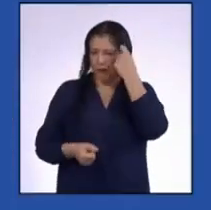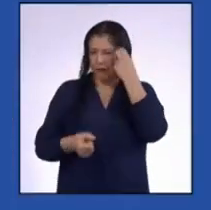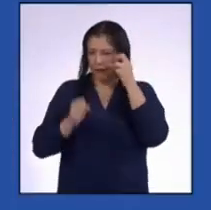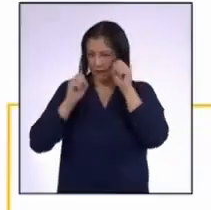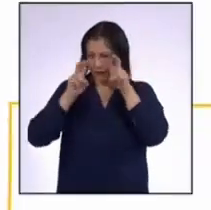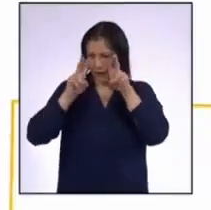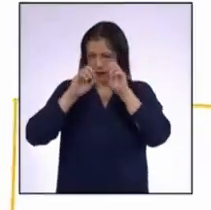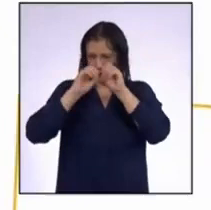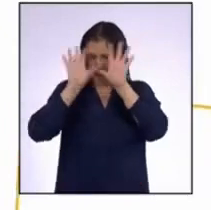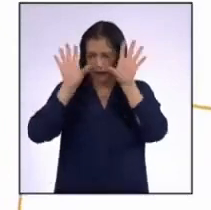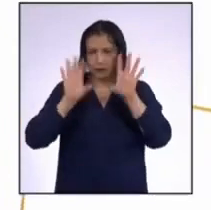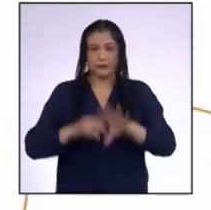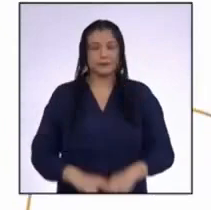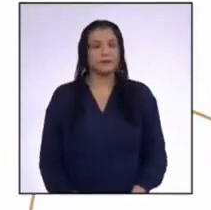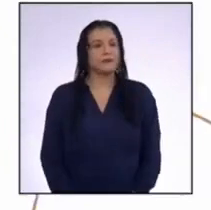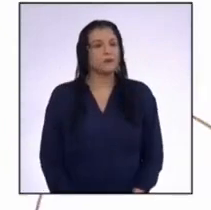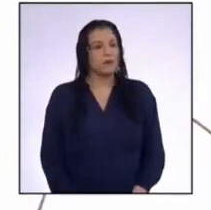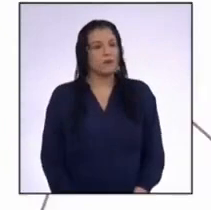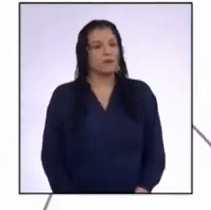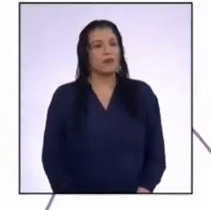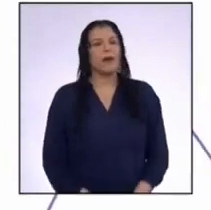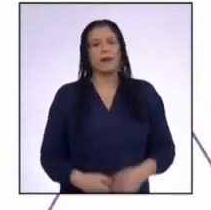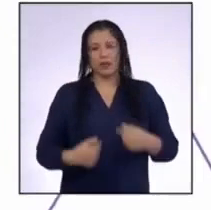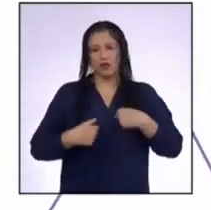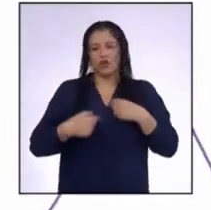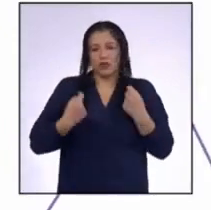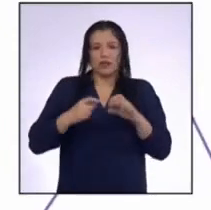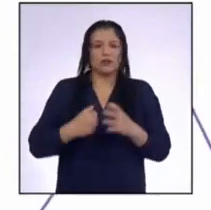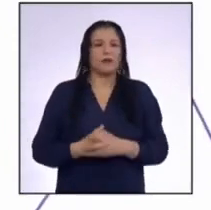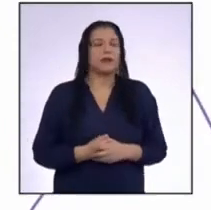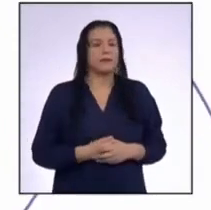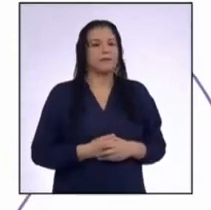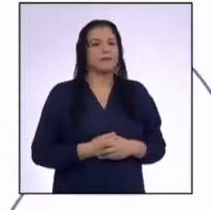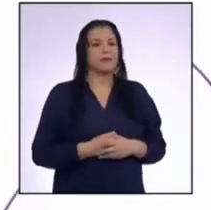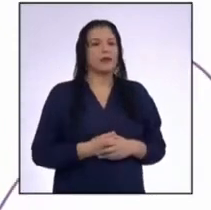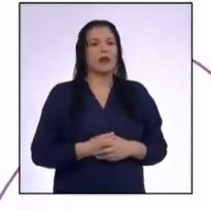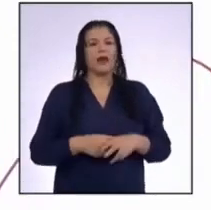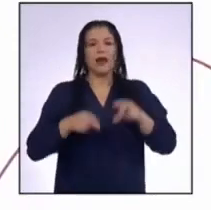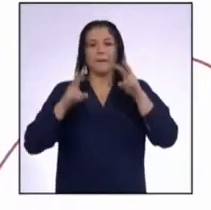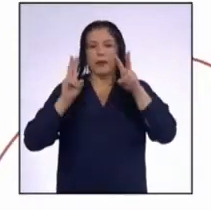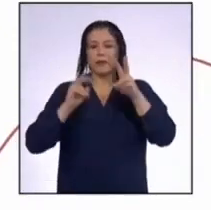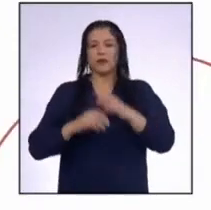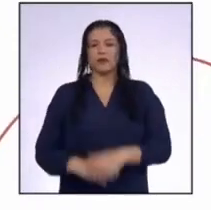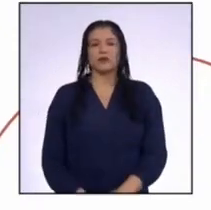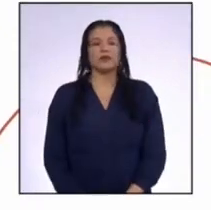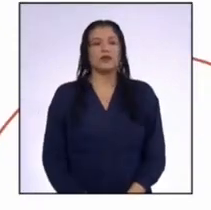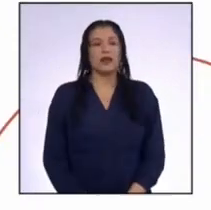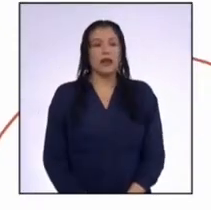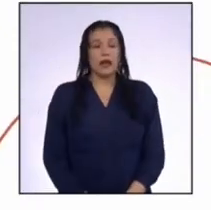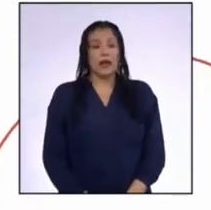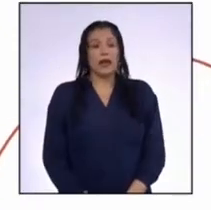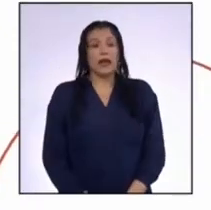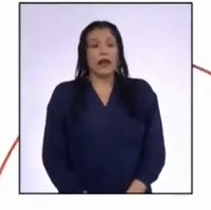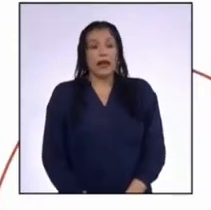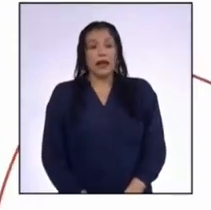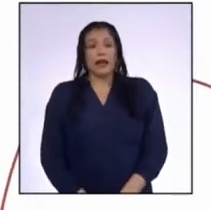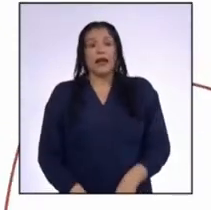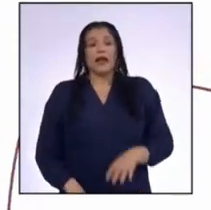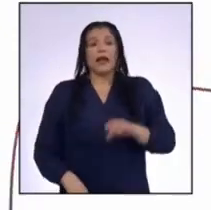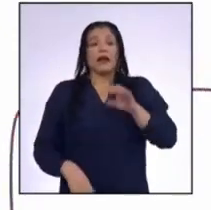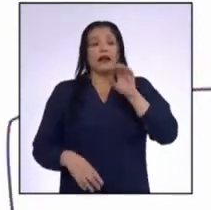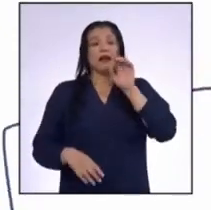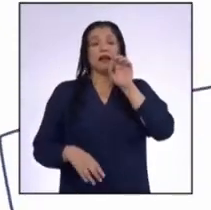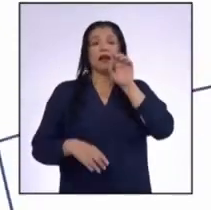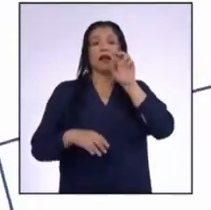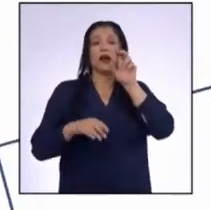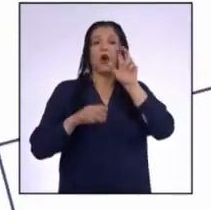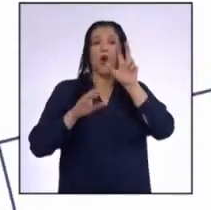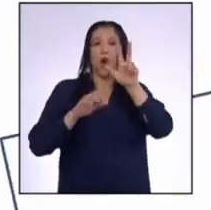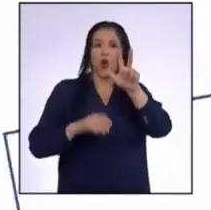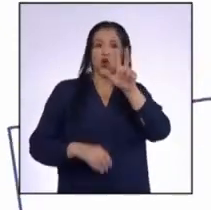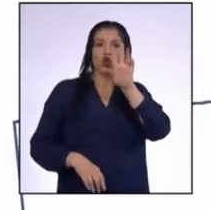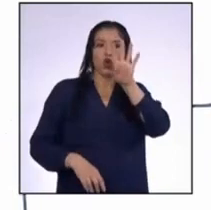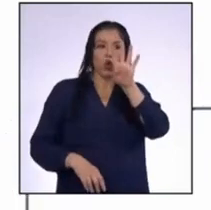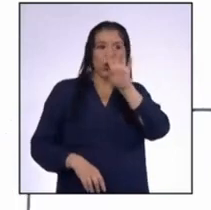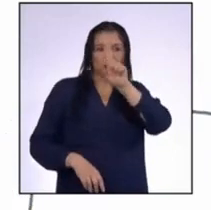entenderlo. Déjeme intentarlo. A ver, acá debo redondear al décimo el número 84